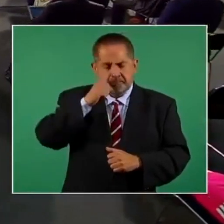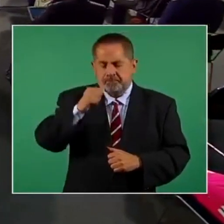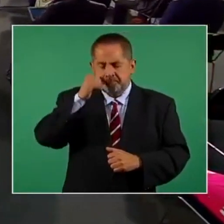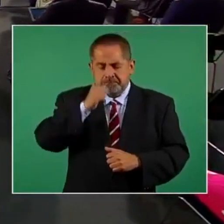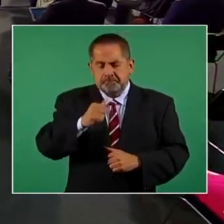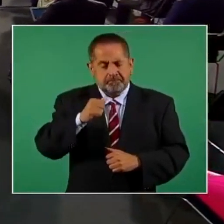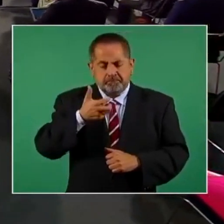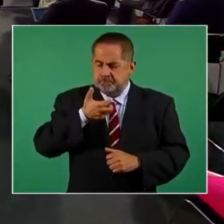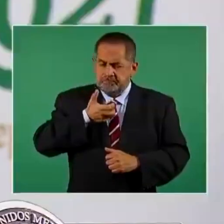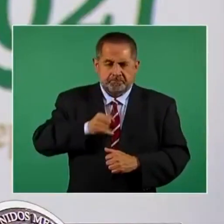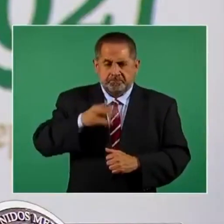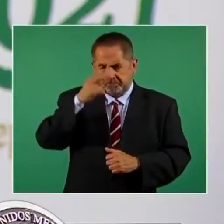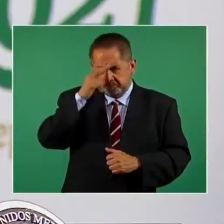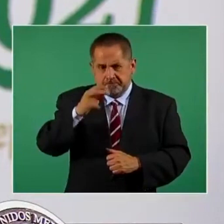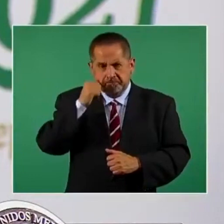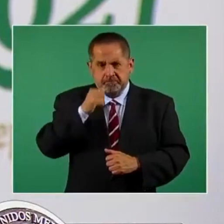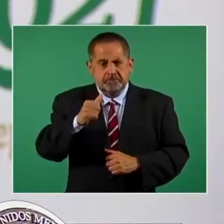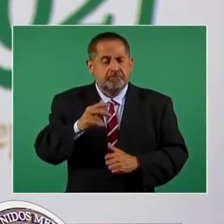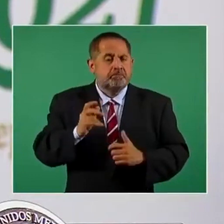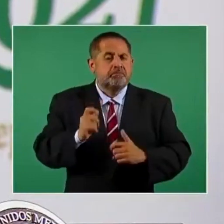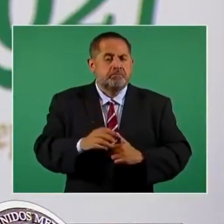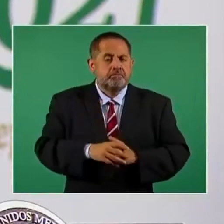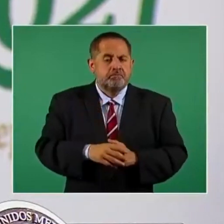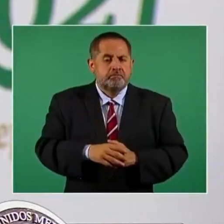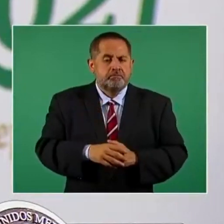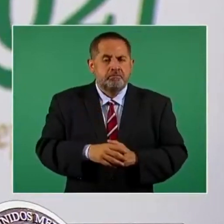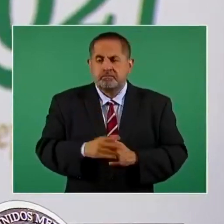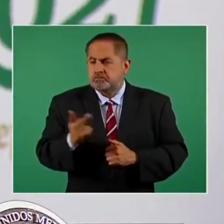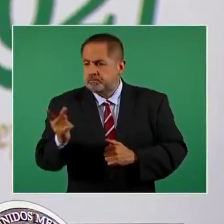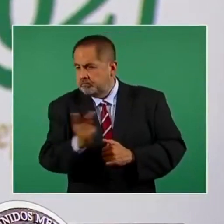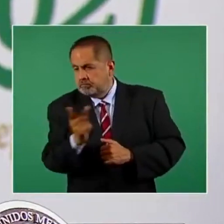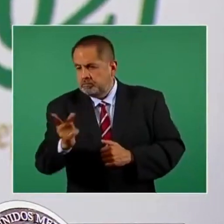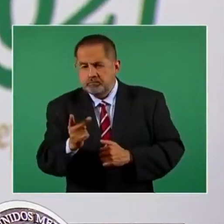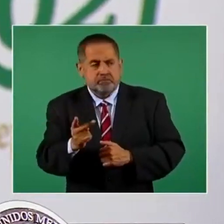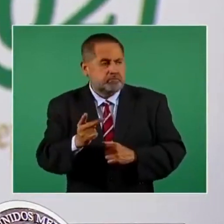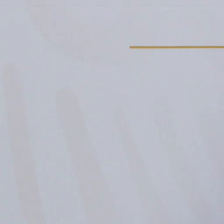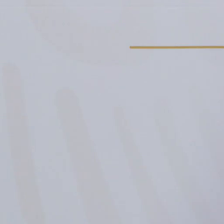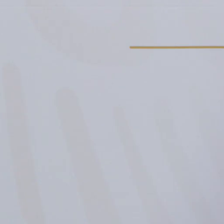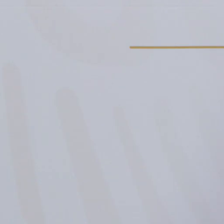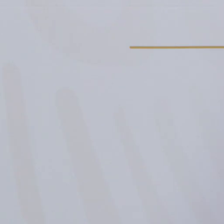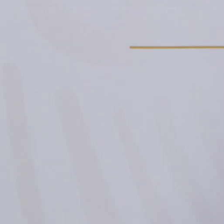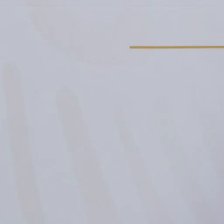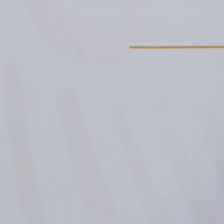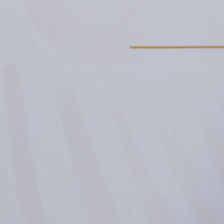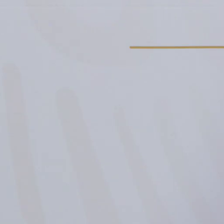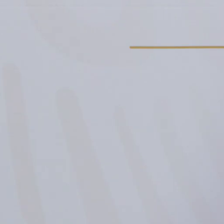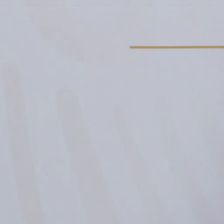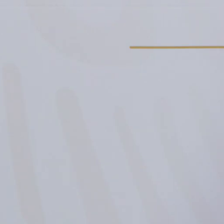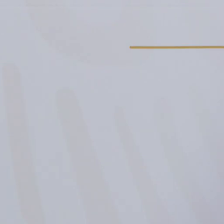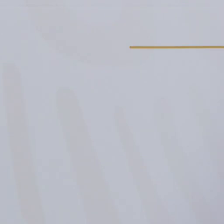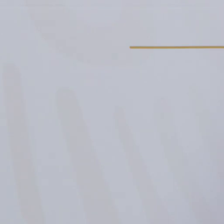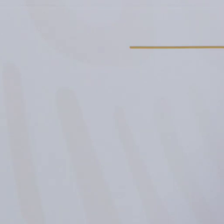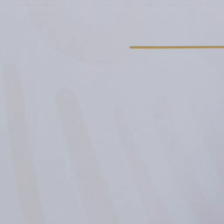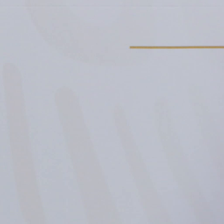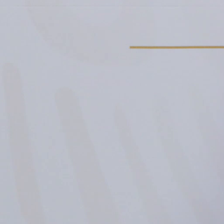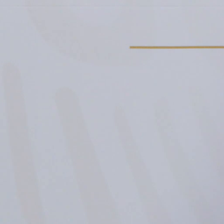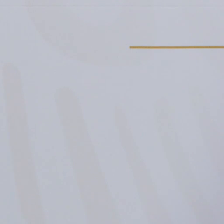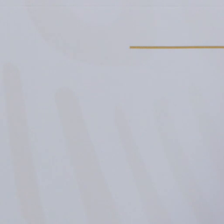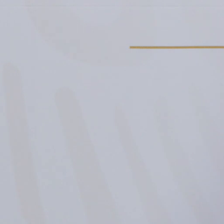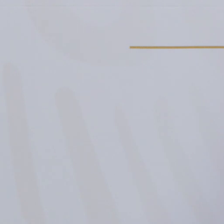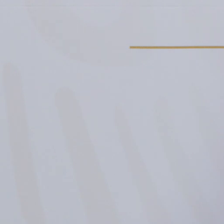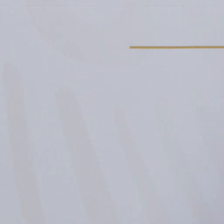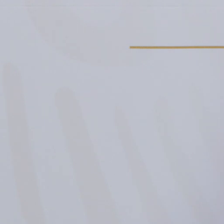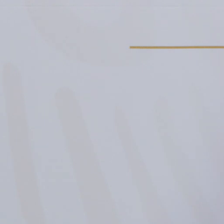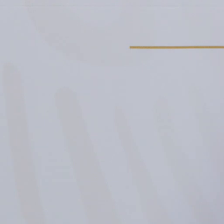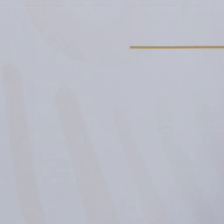y Estados Unidos, pero destacó la importancia de las conversaciones de las que su país es anfitrión. Si esas conversaciones avanzan, pues ojalá se